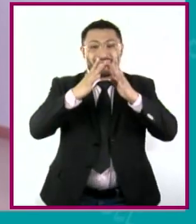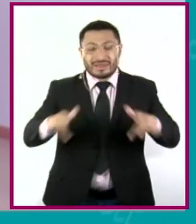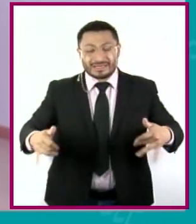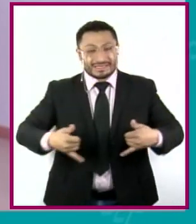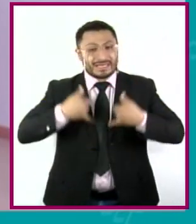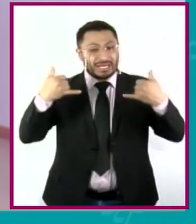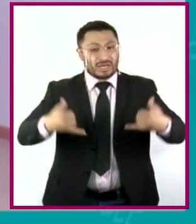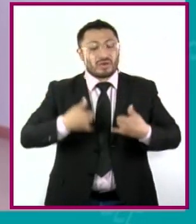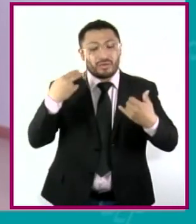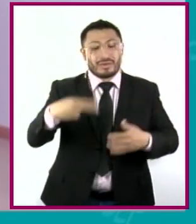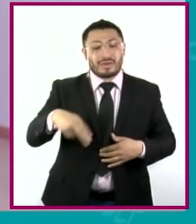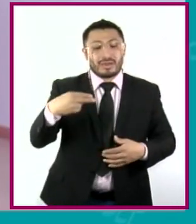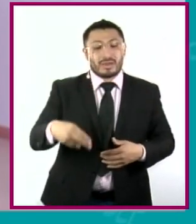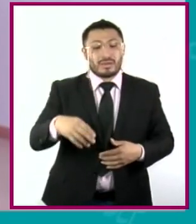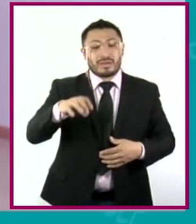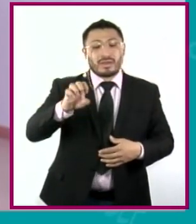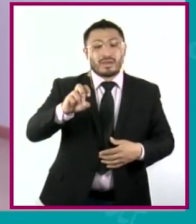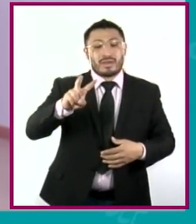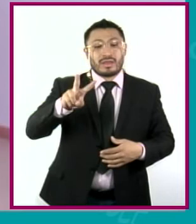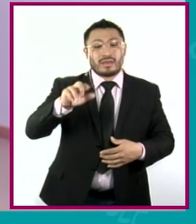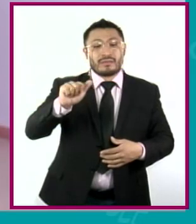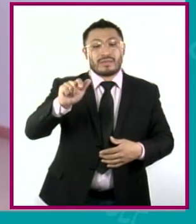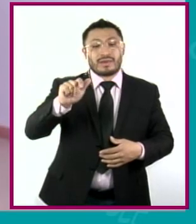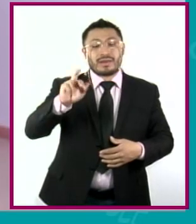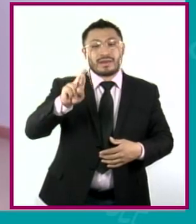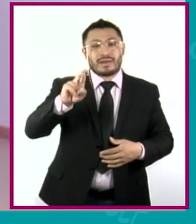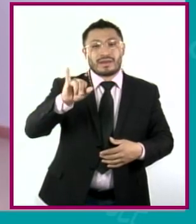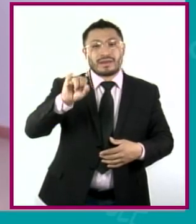joven llamado Évariste Galois,